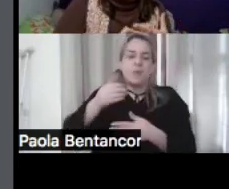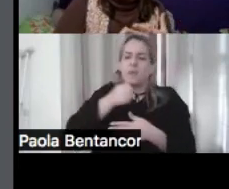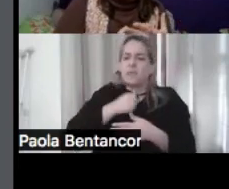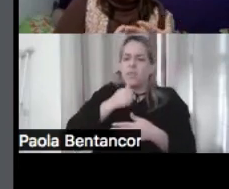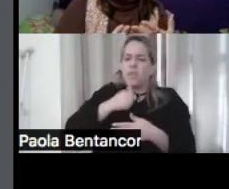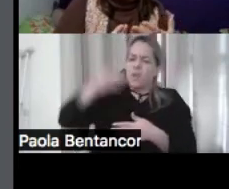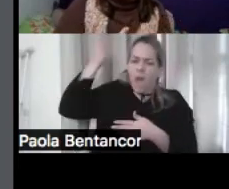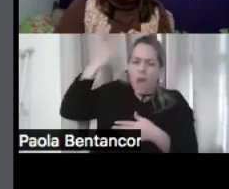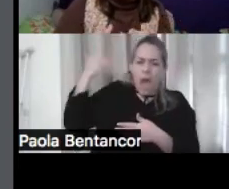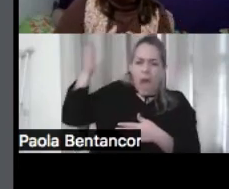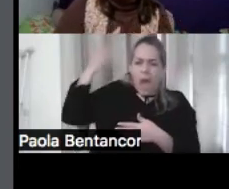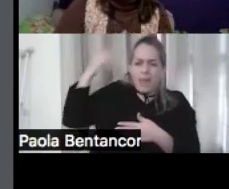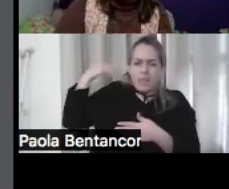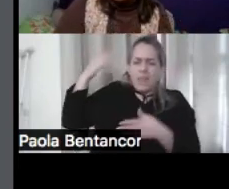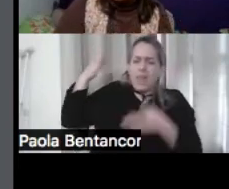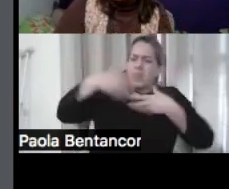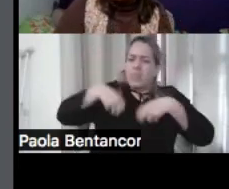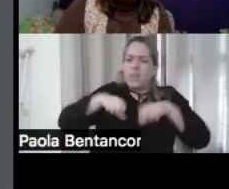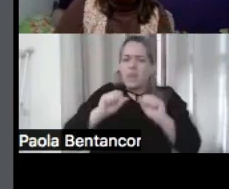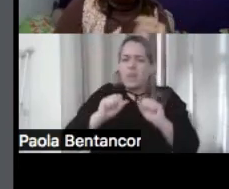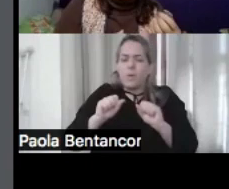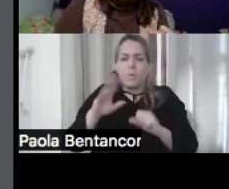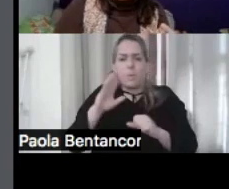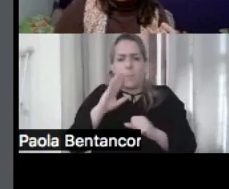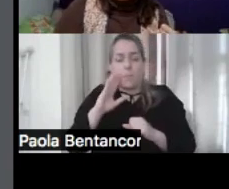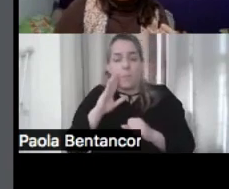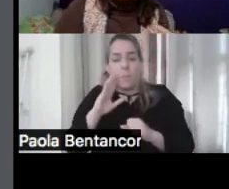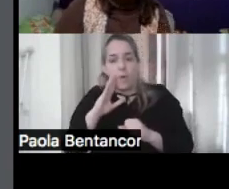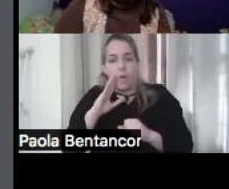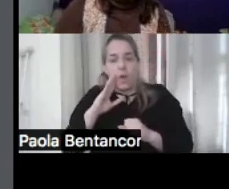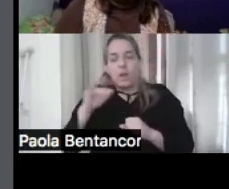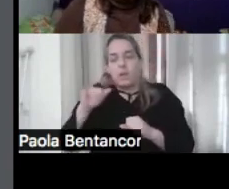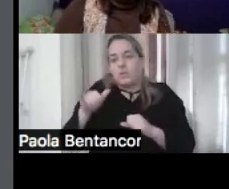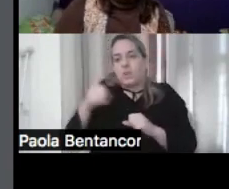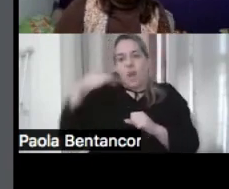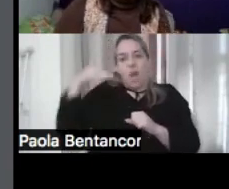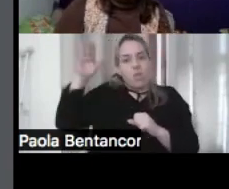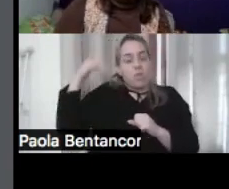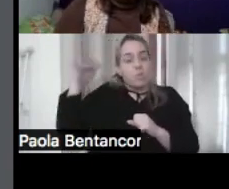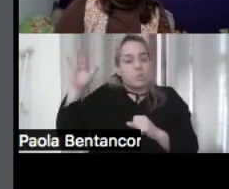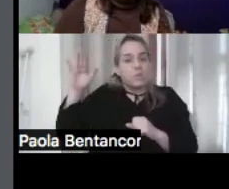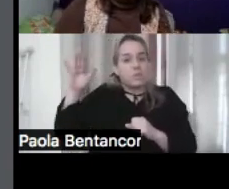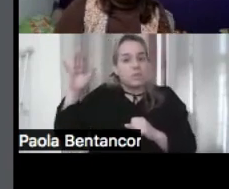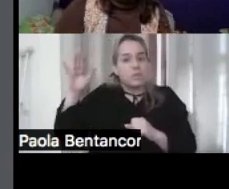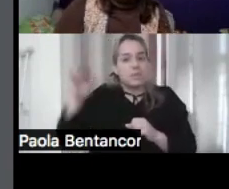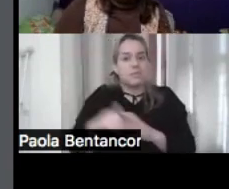fue haber descubierto que muchas mujeres adultas